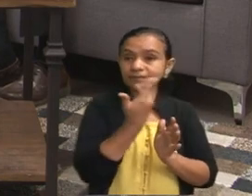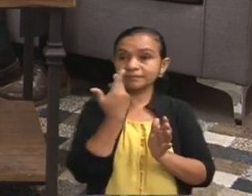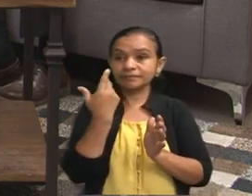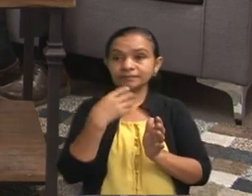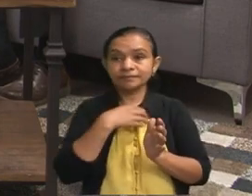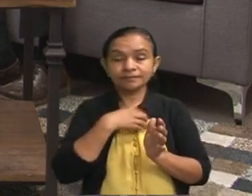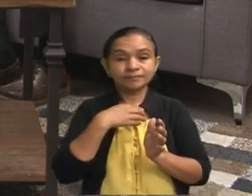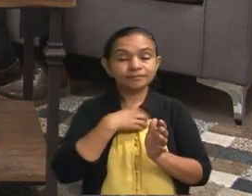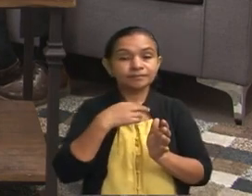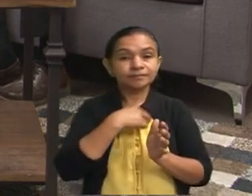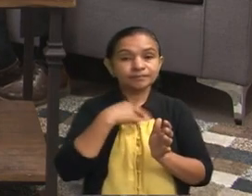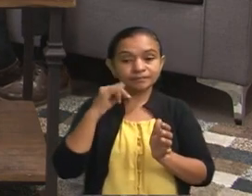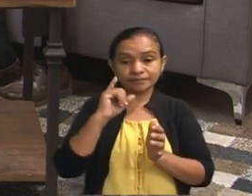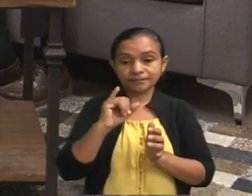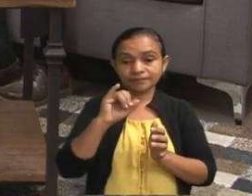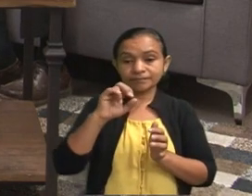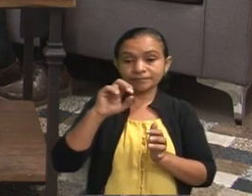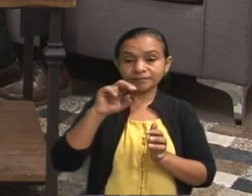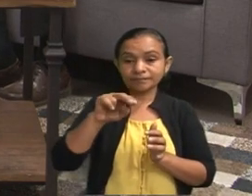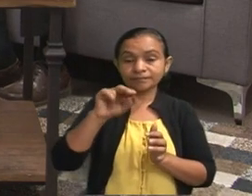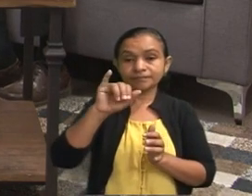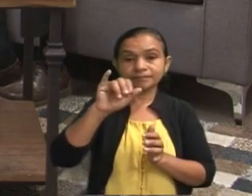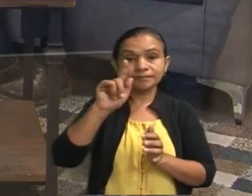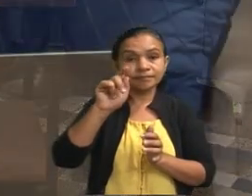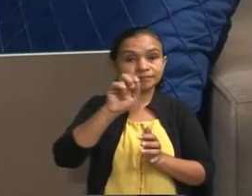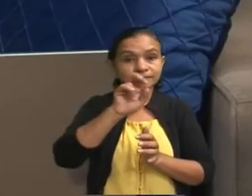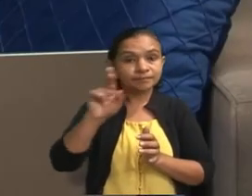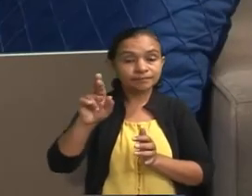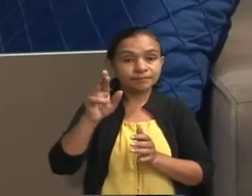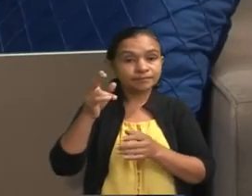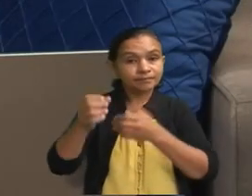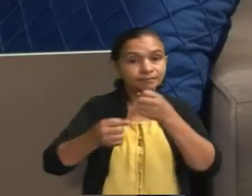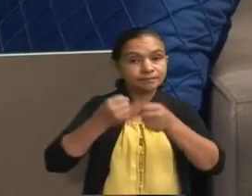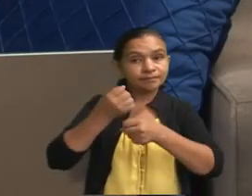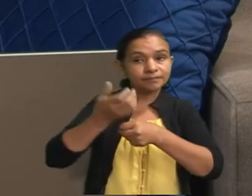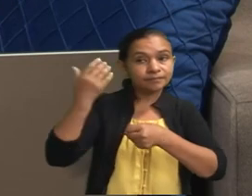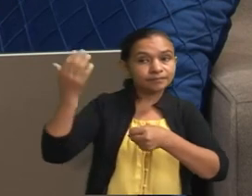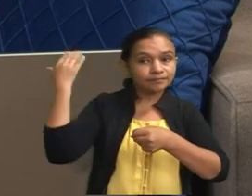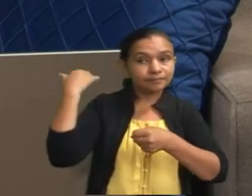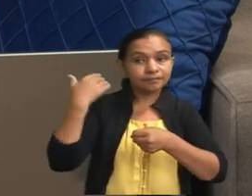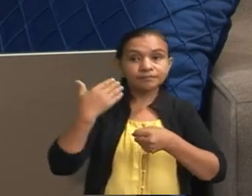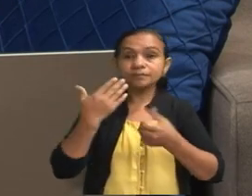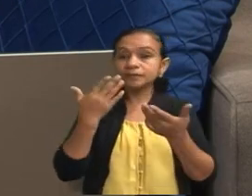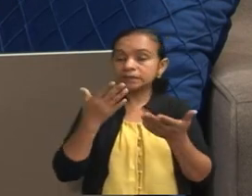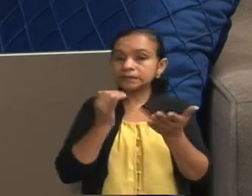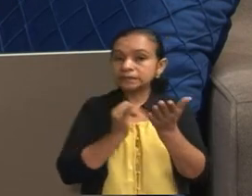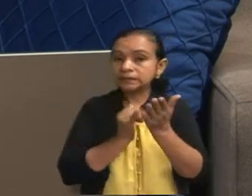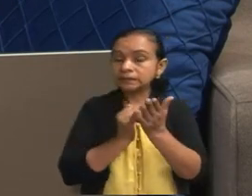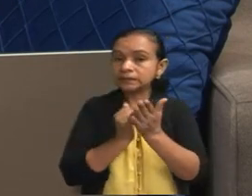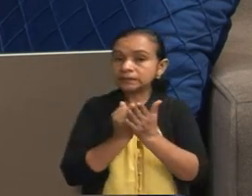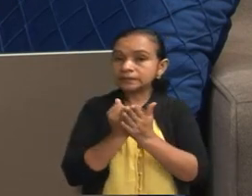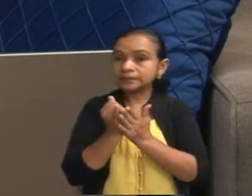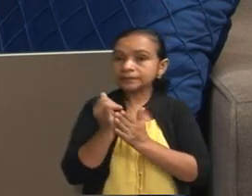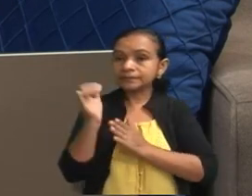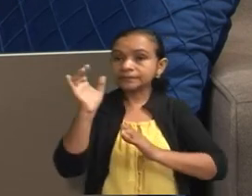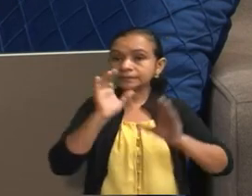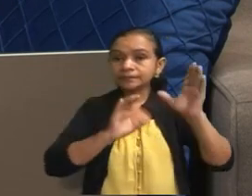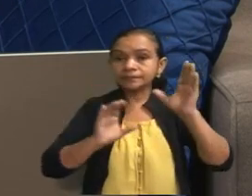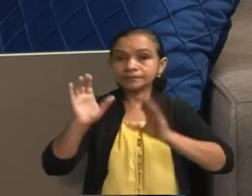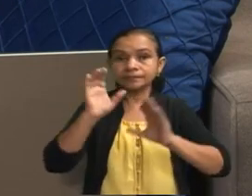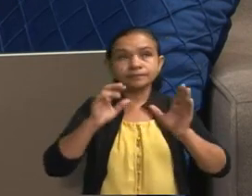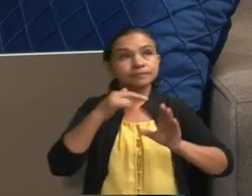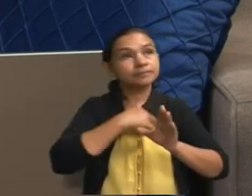en INETER establecimos en los últimos 3 años un complejo científico que es capaz